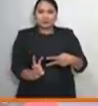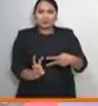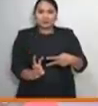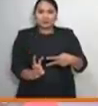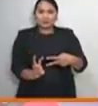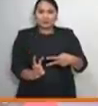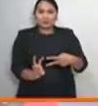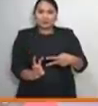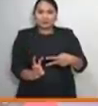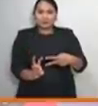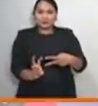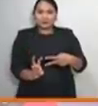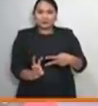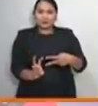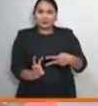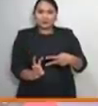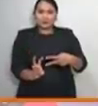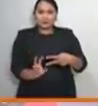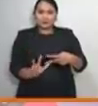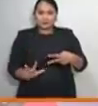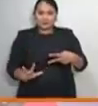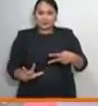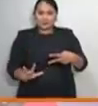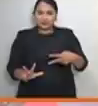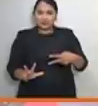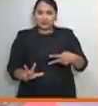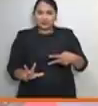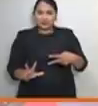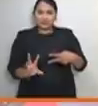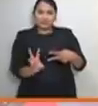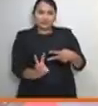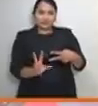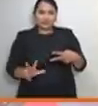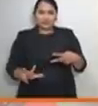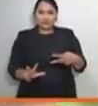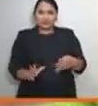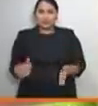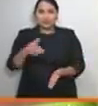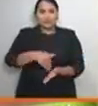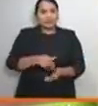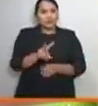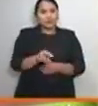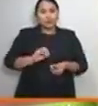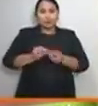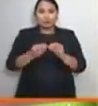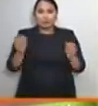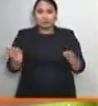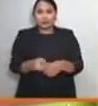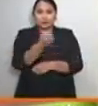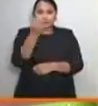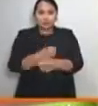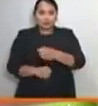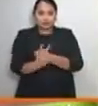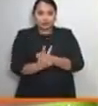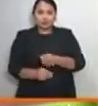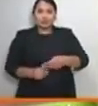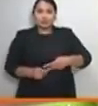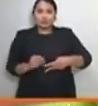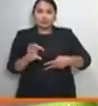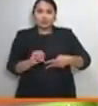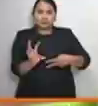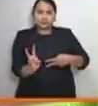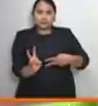Y este es el 3. Segundo número premiado, 63. Con mucho gusto reitero los 2 números ganadores, el 07